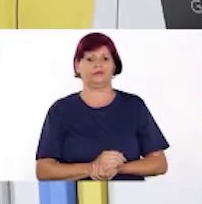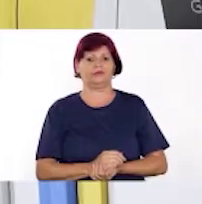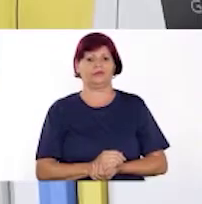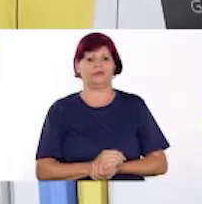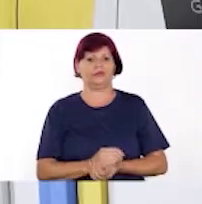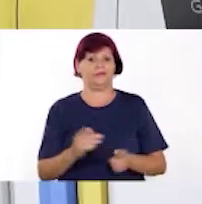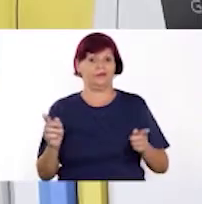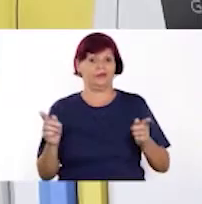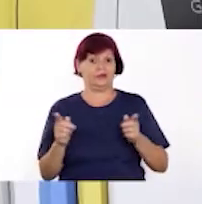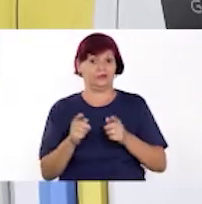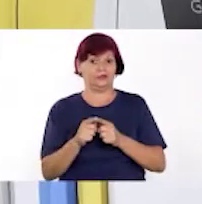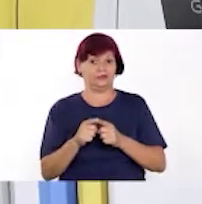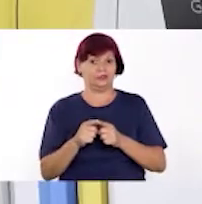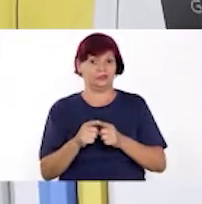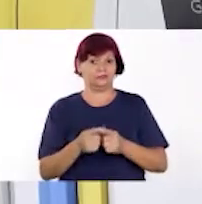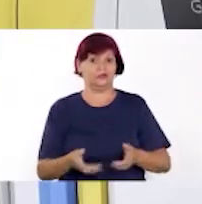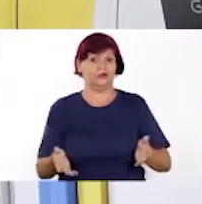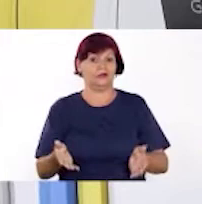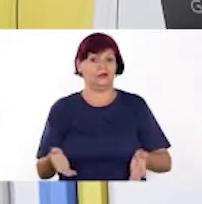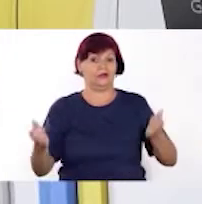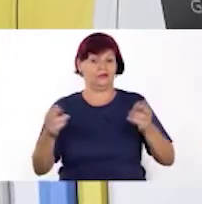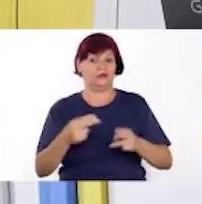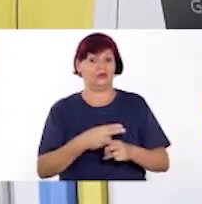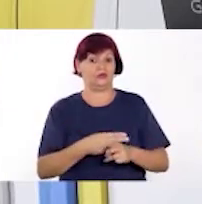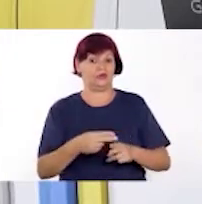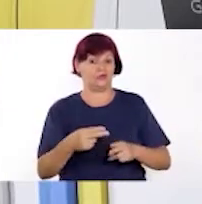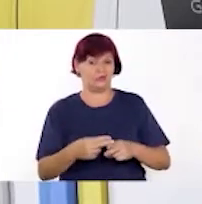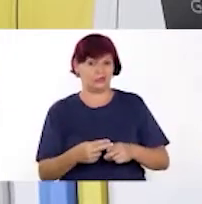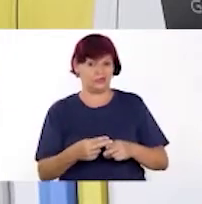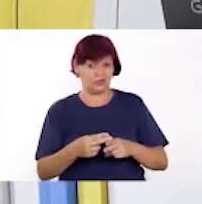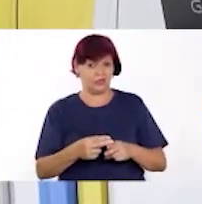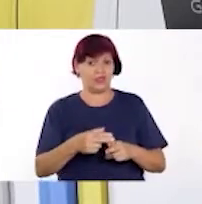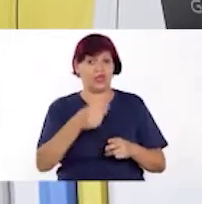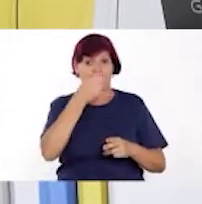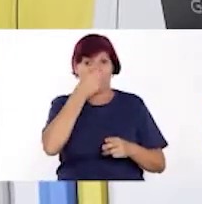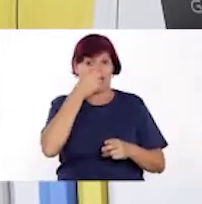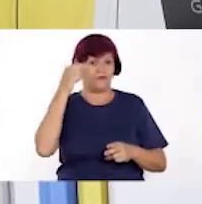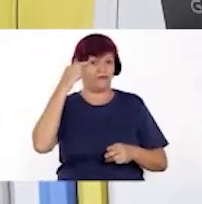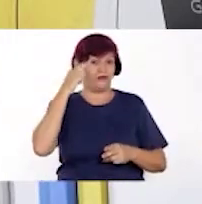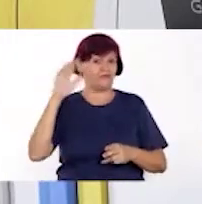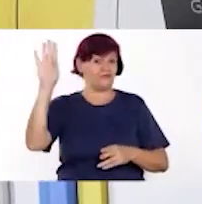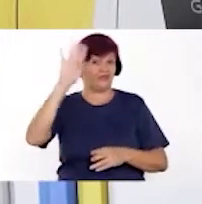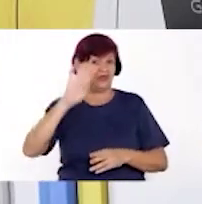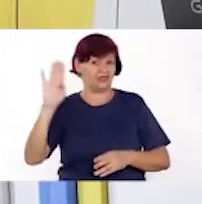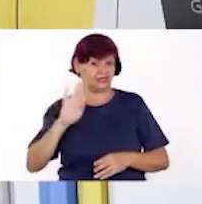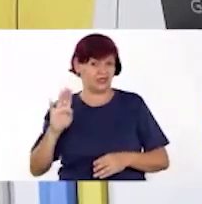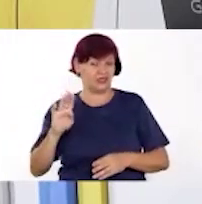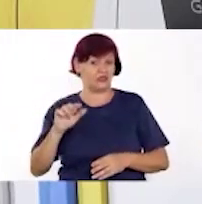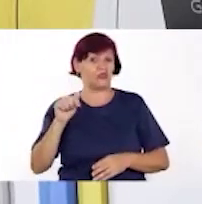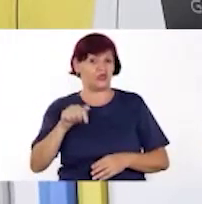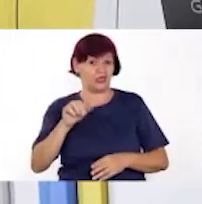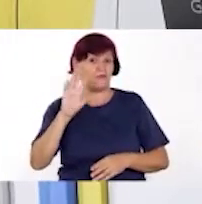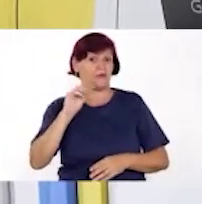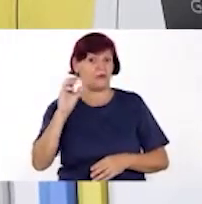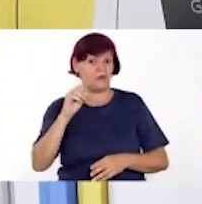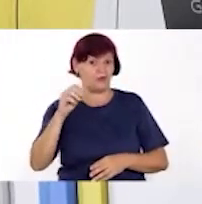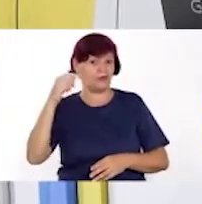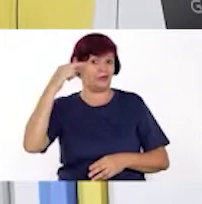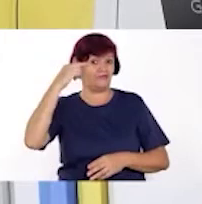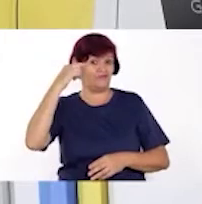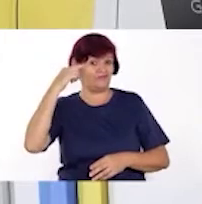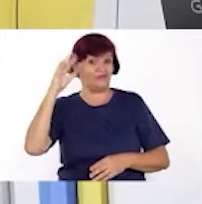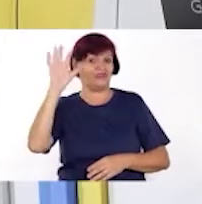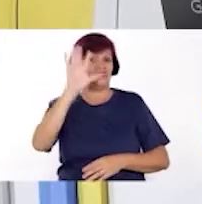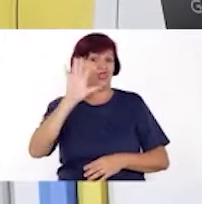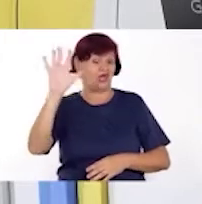Para resumir, el desenvolvimiento histórico afroasiático, en este caso de Asia, que es el que vamos a abordar en el